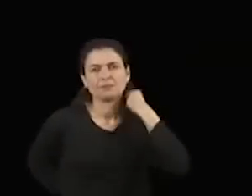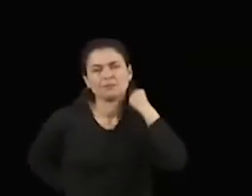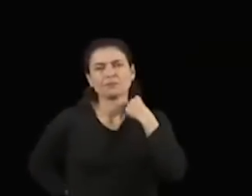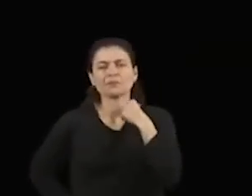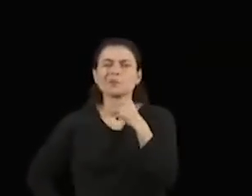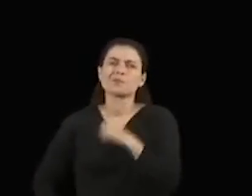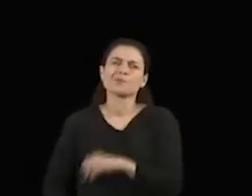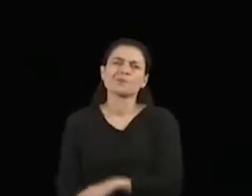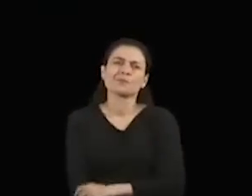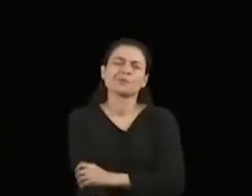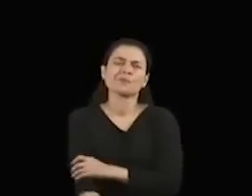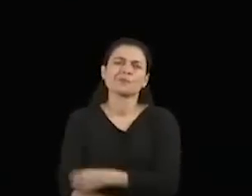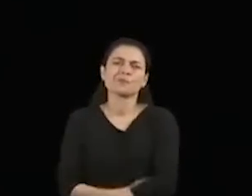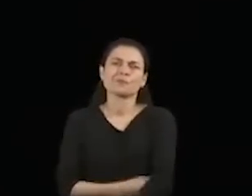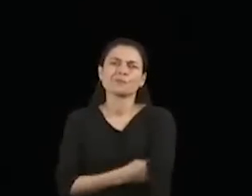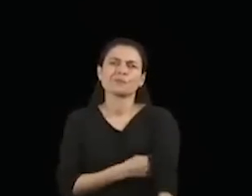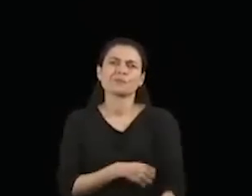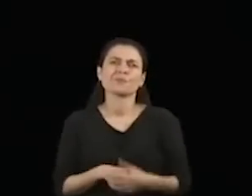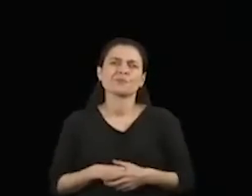Por lo tanto,